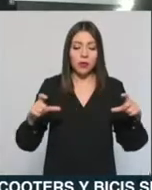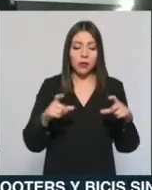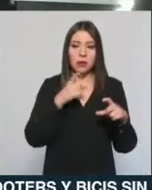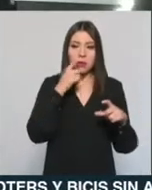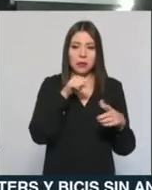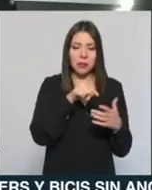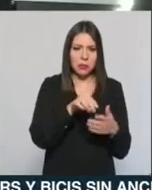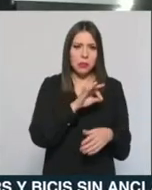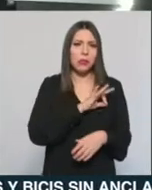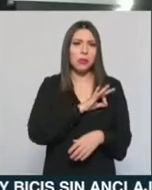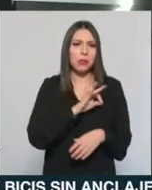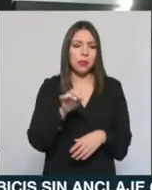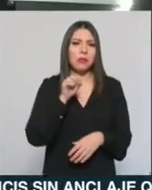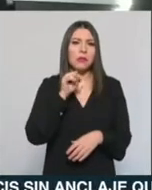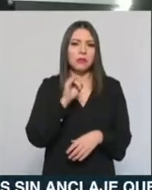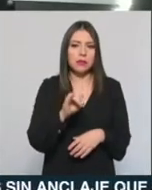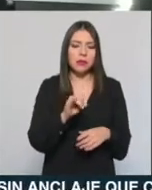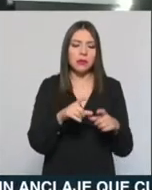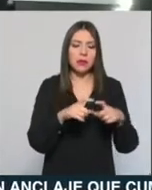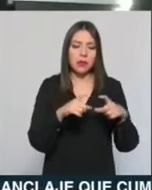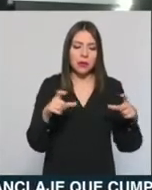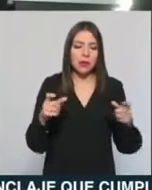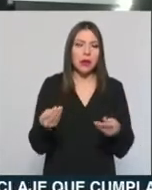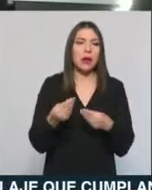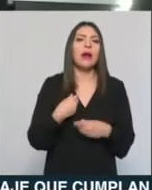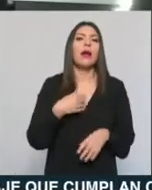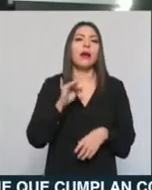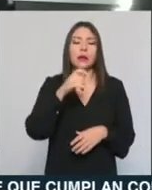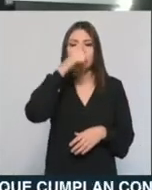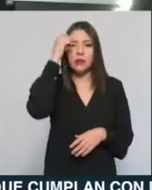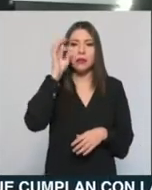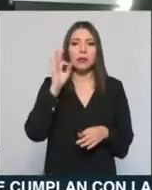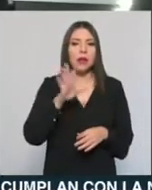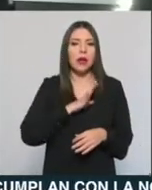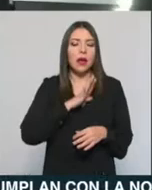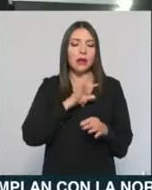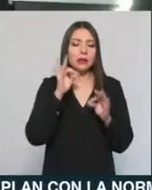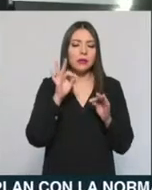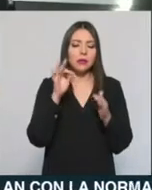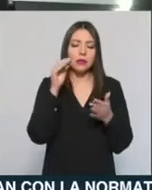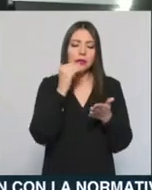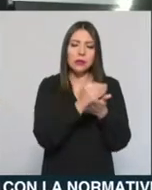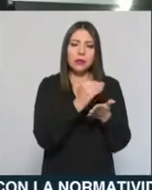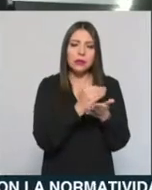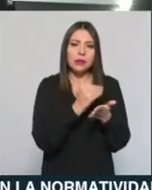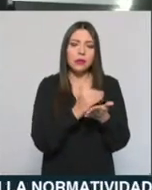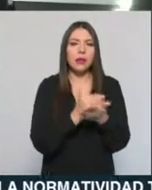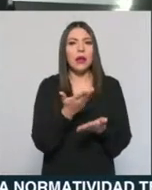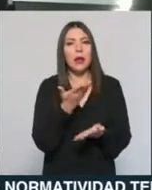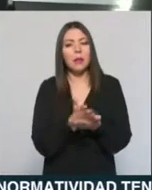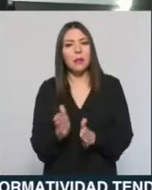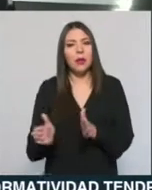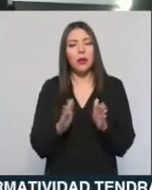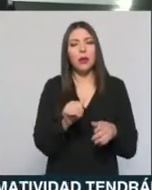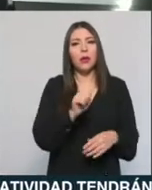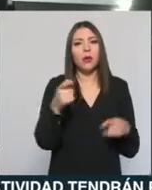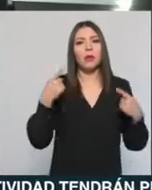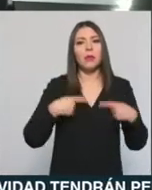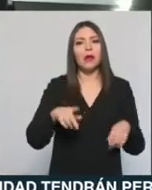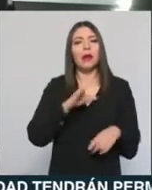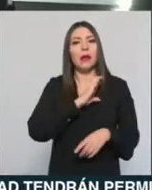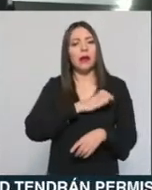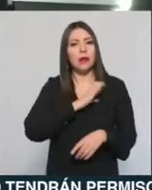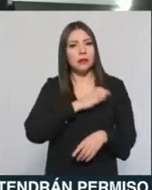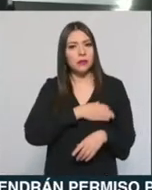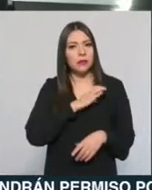dice, lo puedes hacer, claro, hay especificaciones, ¿no? Sí. Aunamos a que hay gente que tiene cáncer